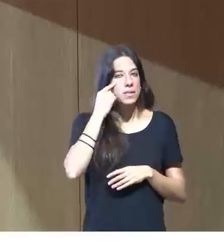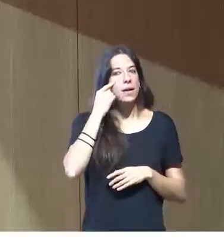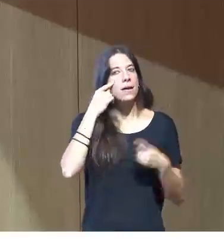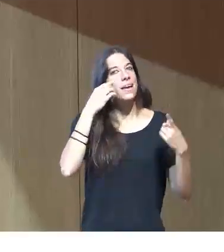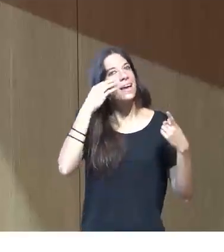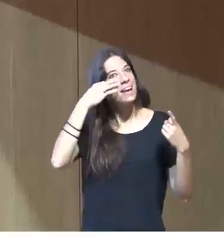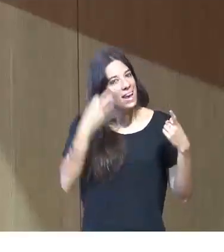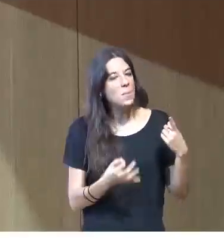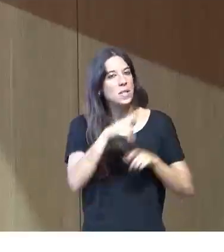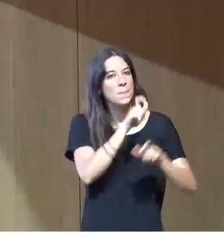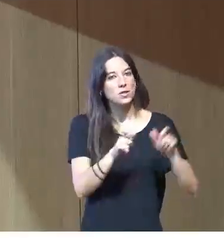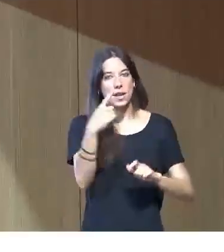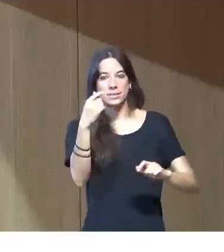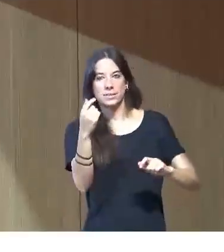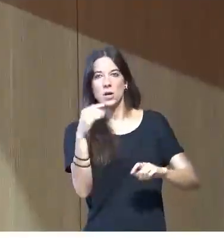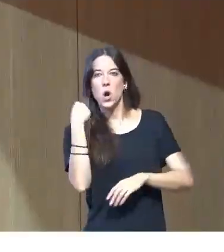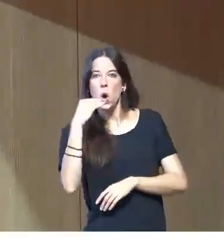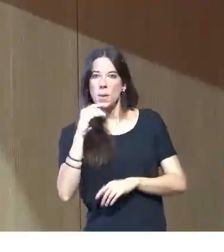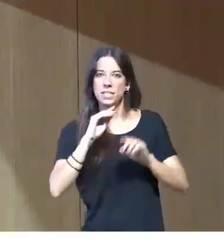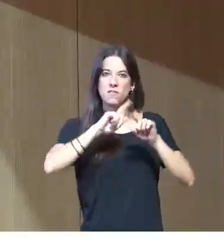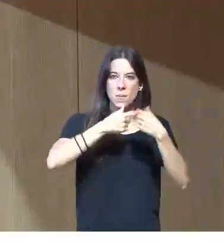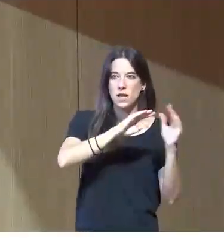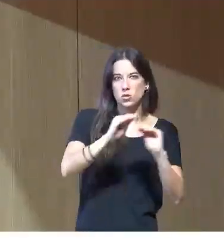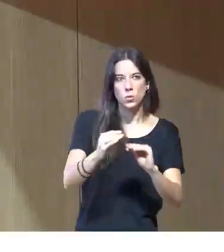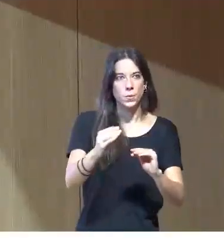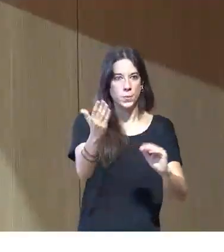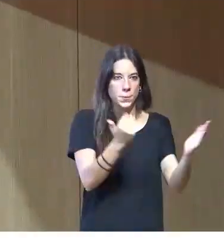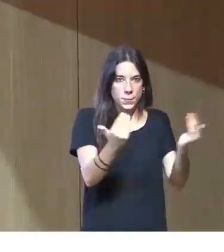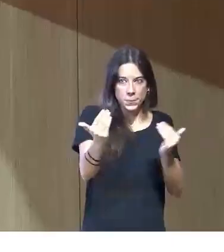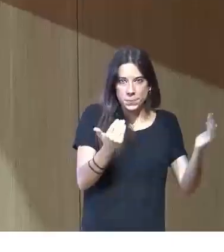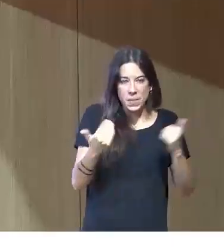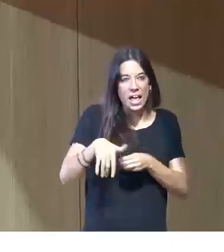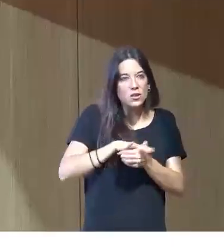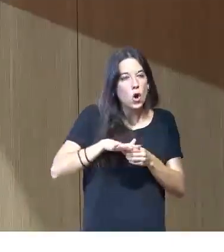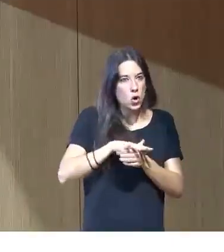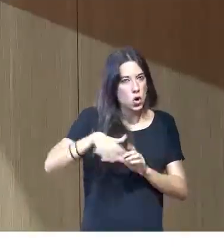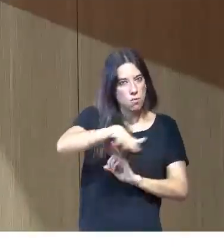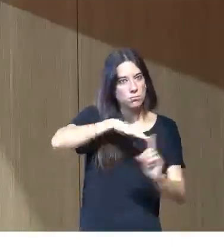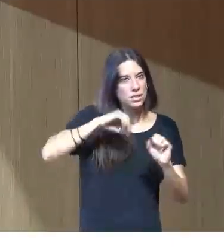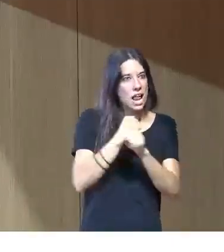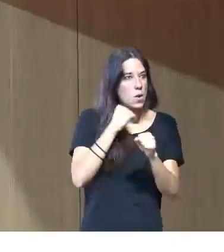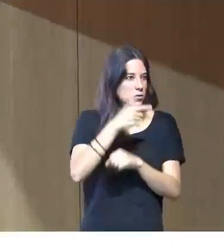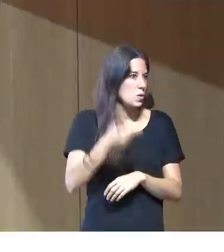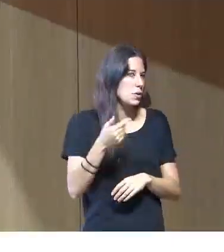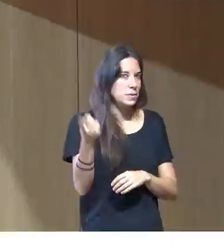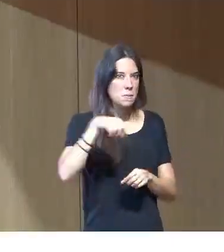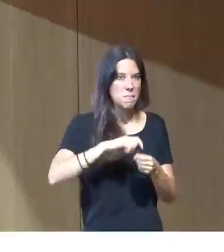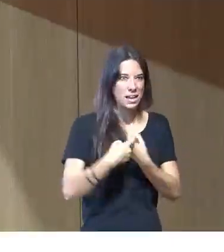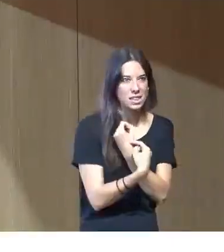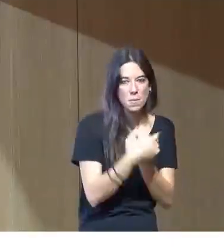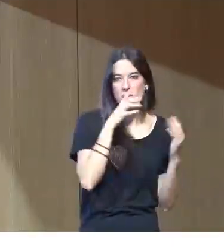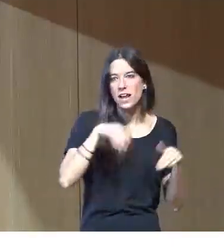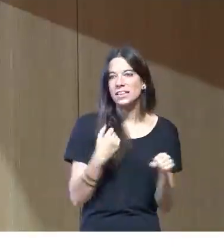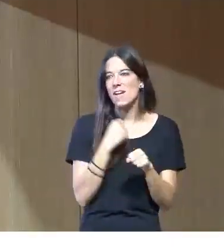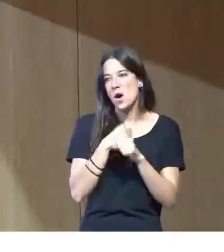traer a esta gente a estos jóvenes y a sus familias al entorno laboral porque no nos olvidemos que el trabajo nos